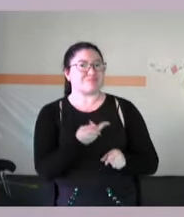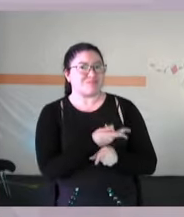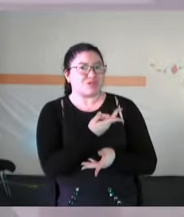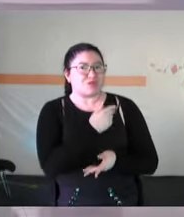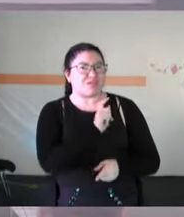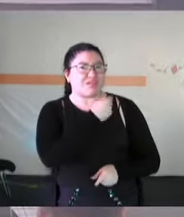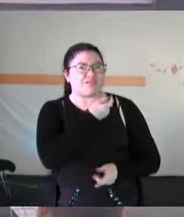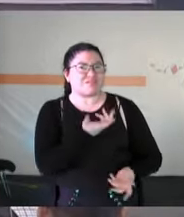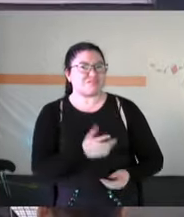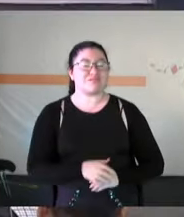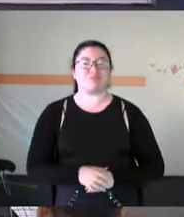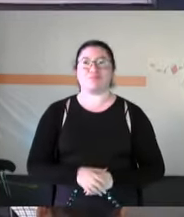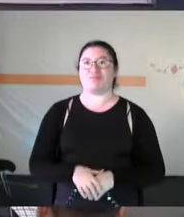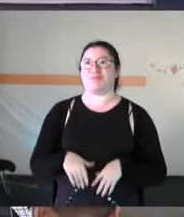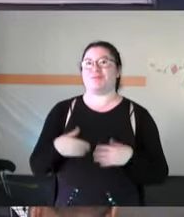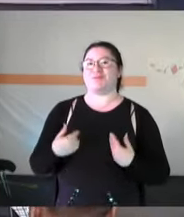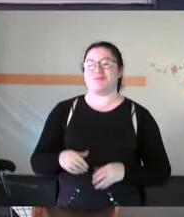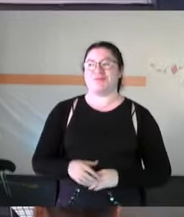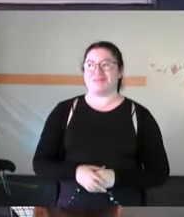horror en